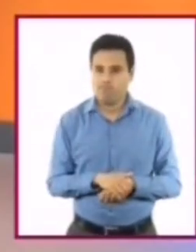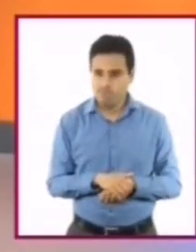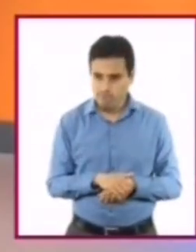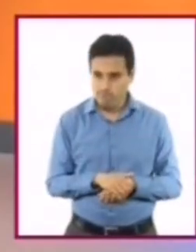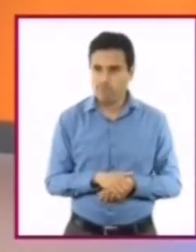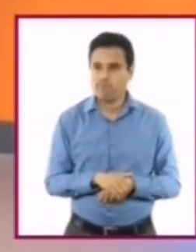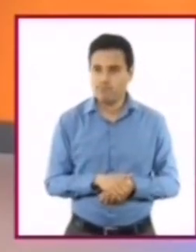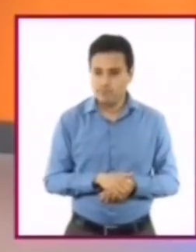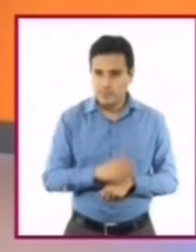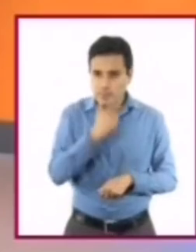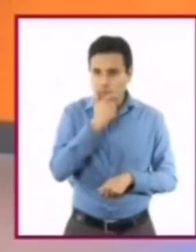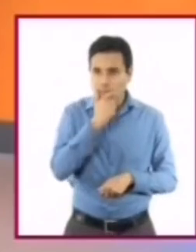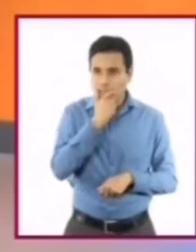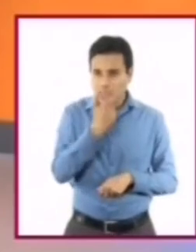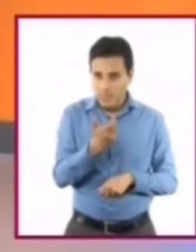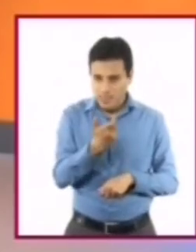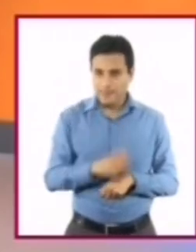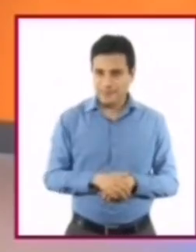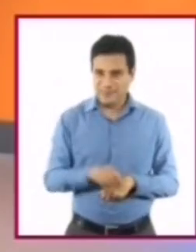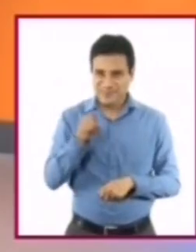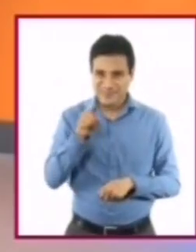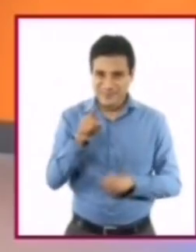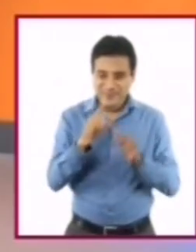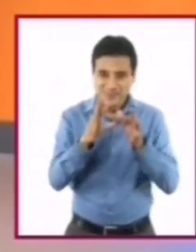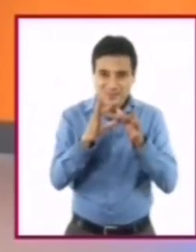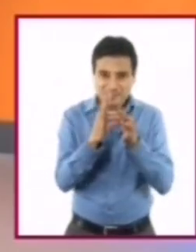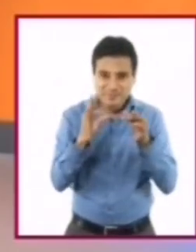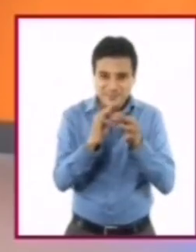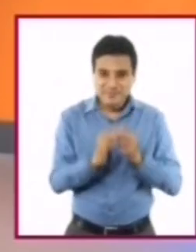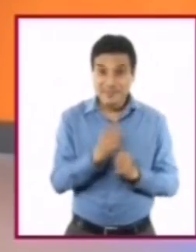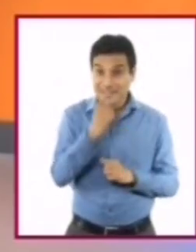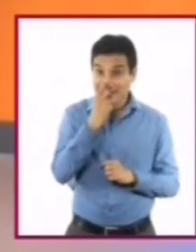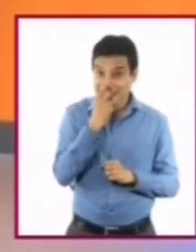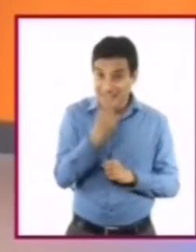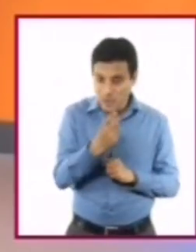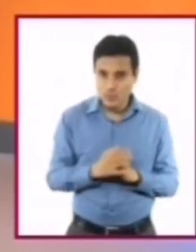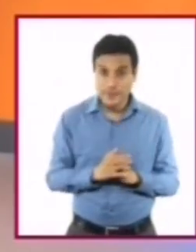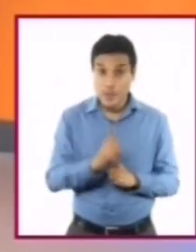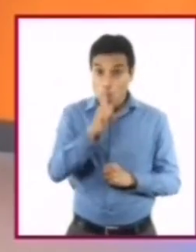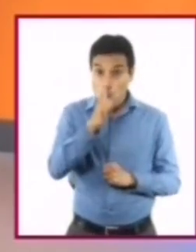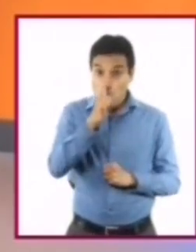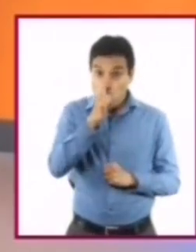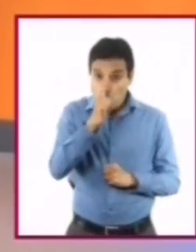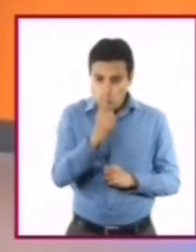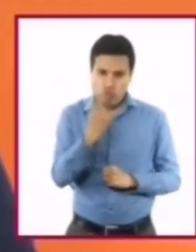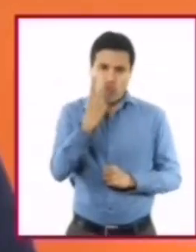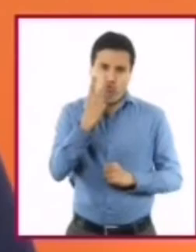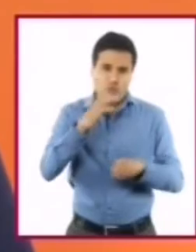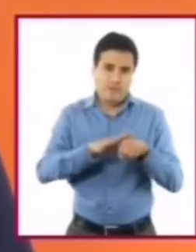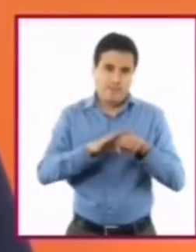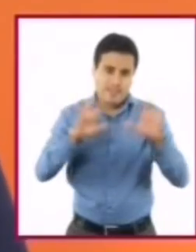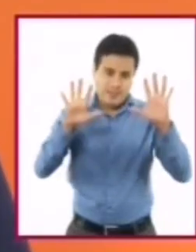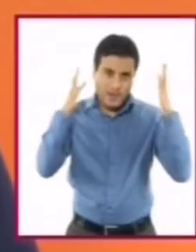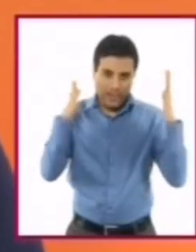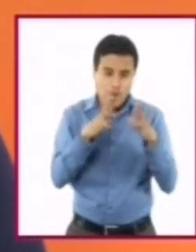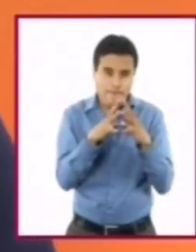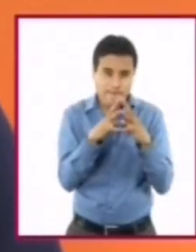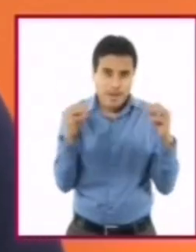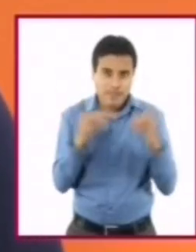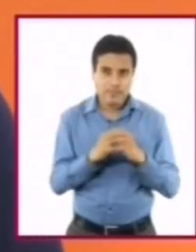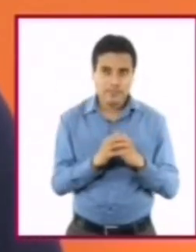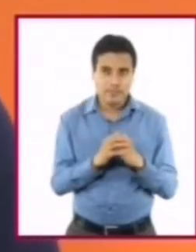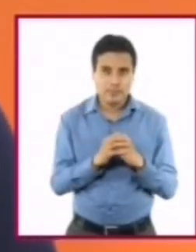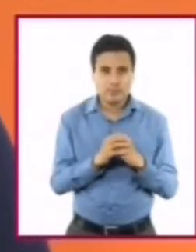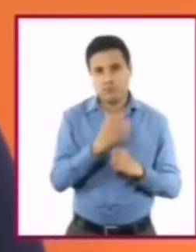la relatividad espacial, en cuanto que nada podía suceder más rápido que la velocidad de la luz, estaba